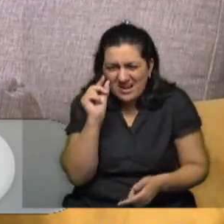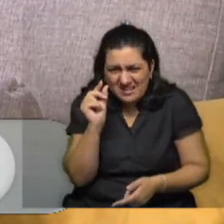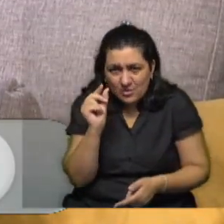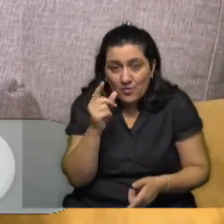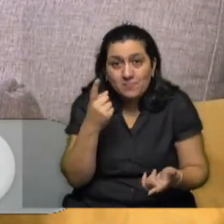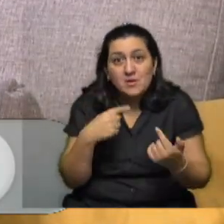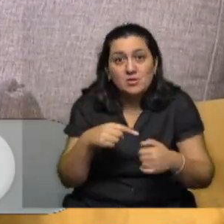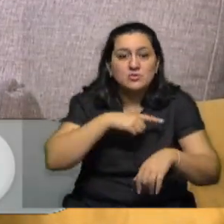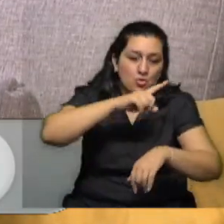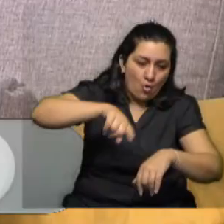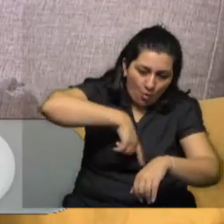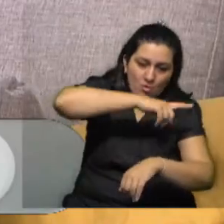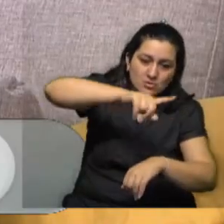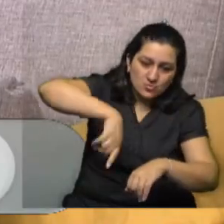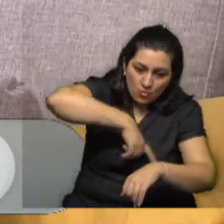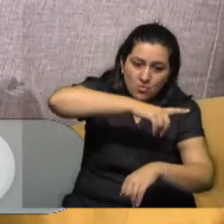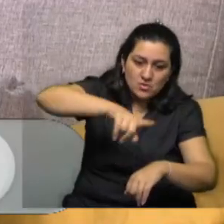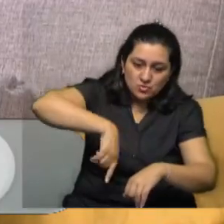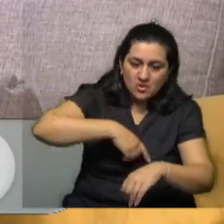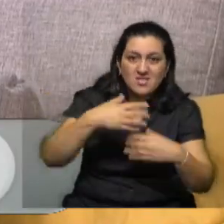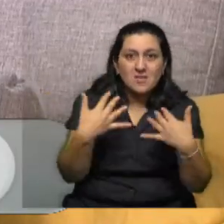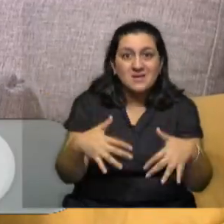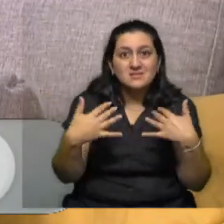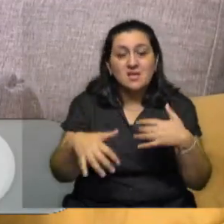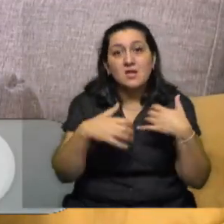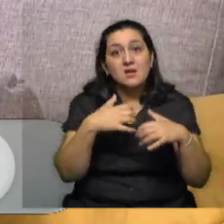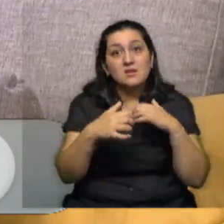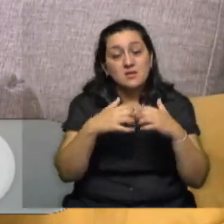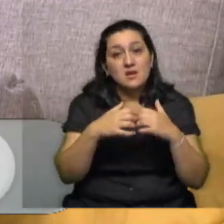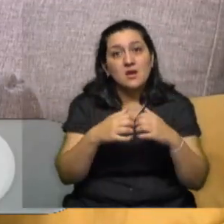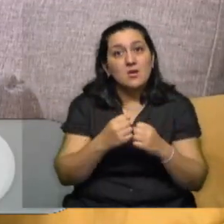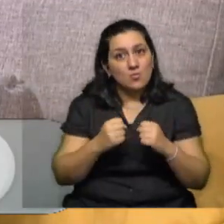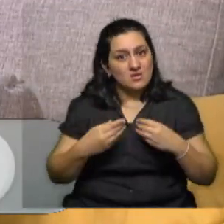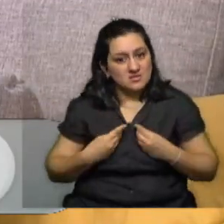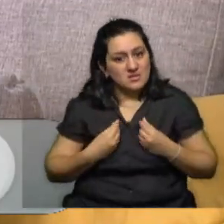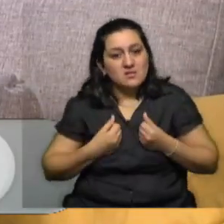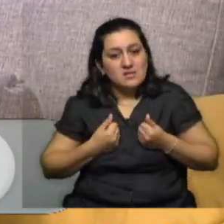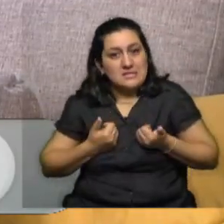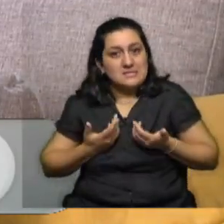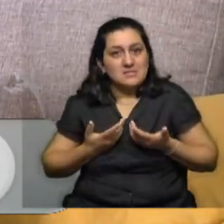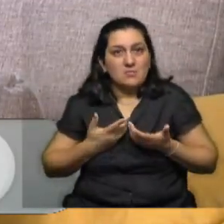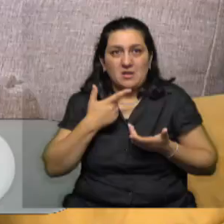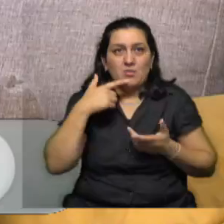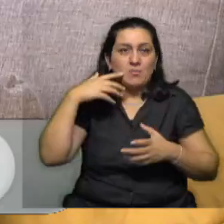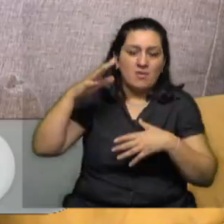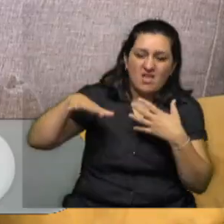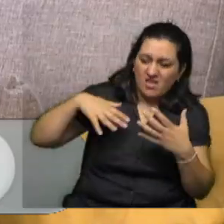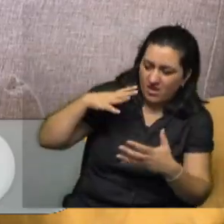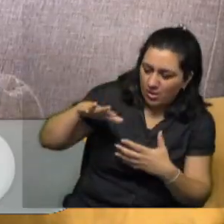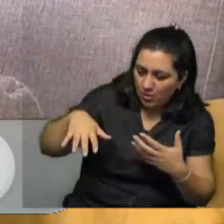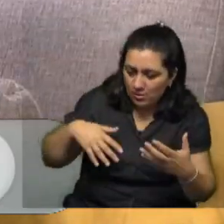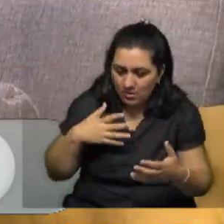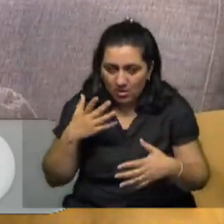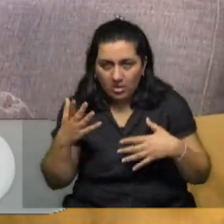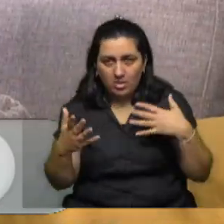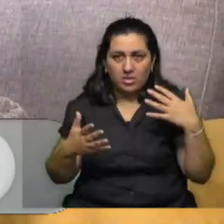sometido a grandes frecuencias de onda y todo lo demás, puede llegar a sentirse algunos efectos, algunos mareos, algunas cosas que